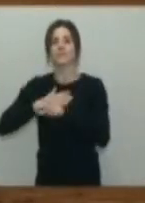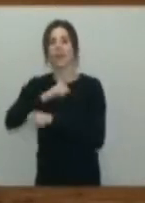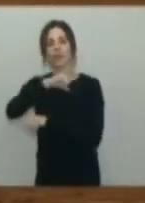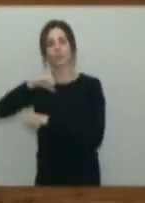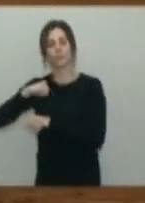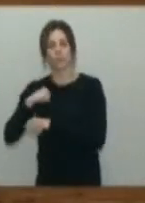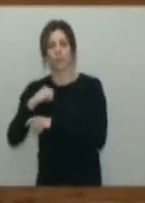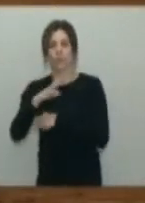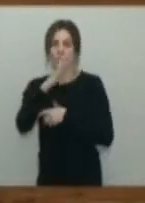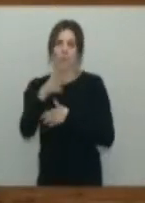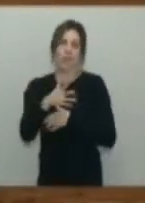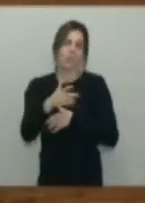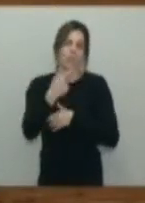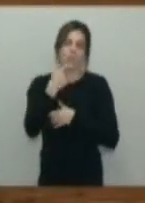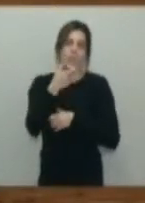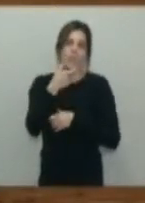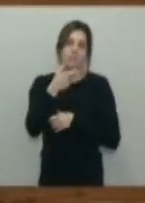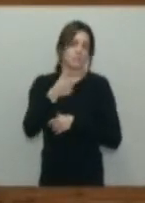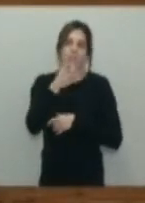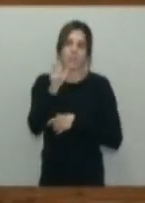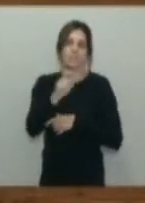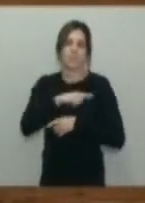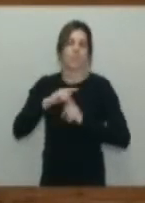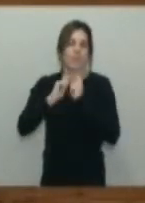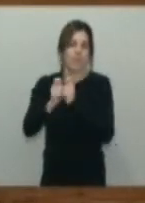arrogarse su representatividad.